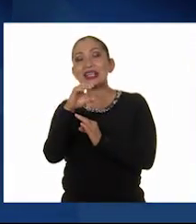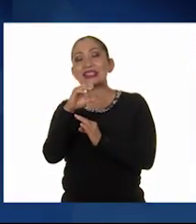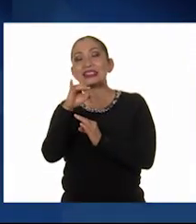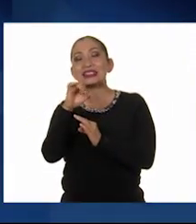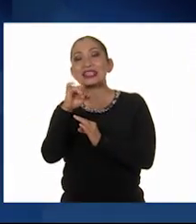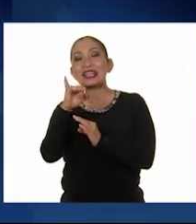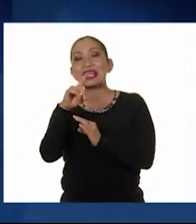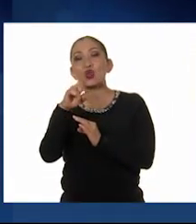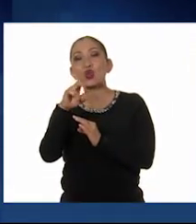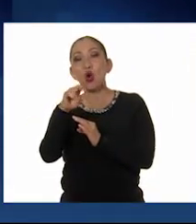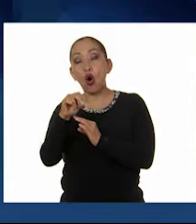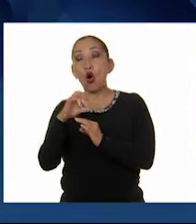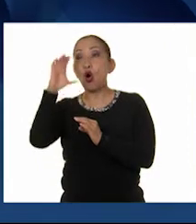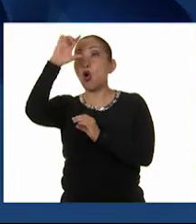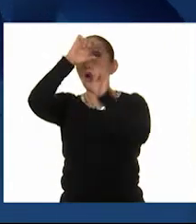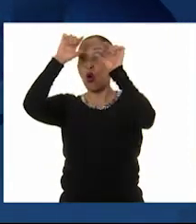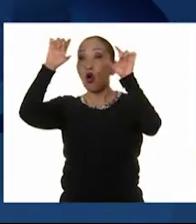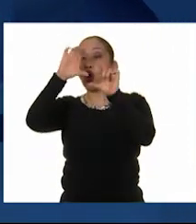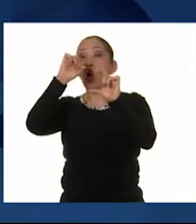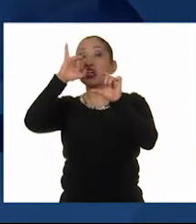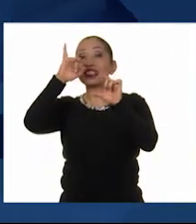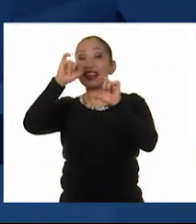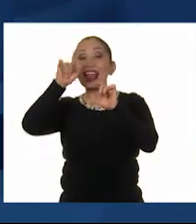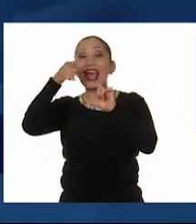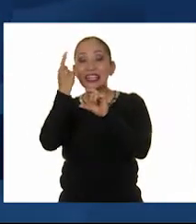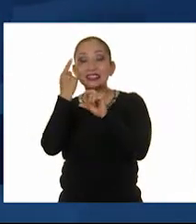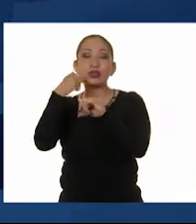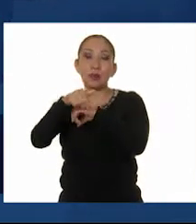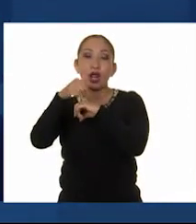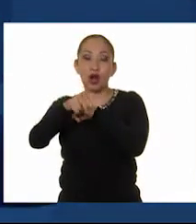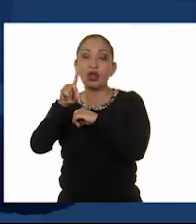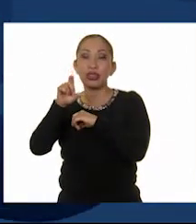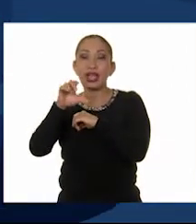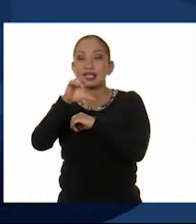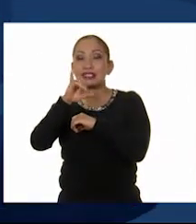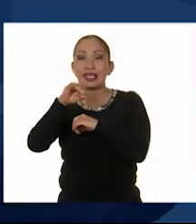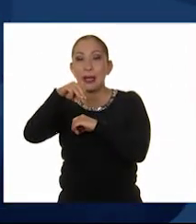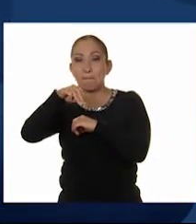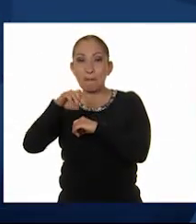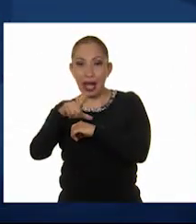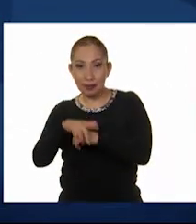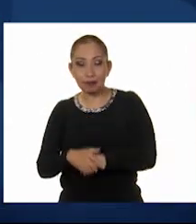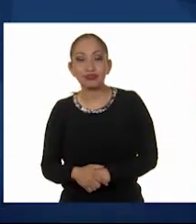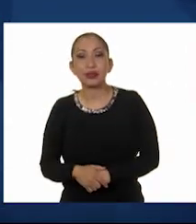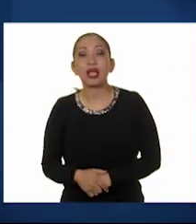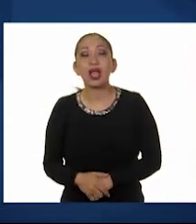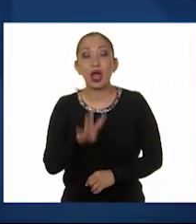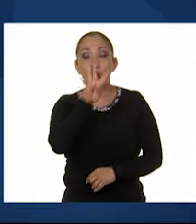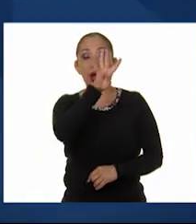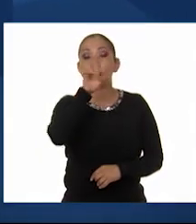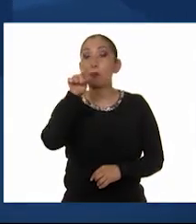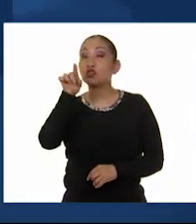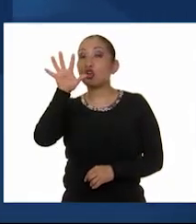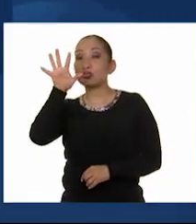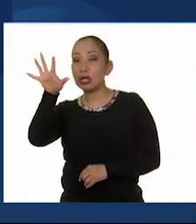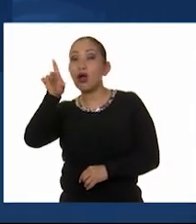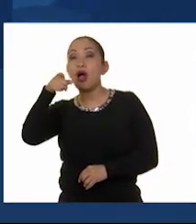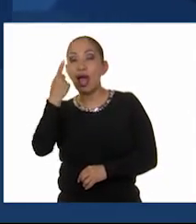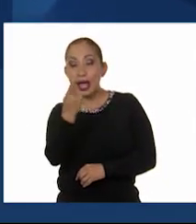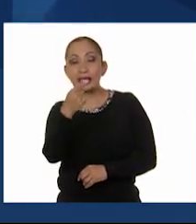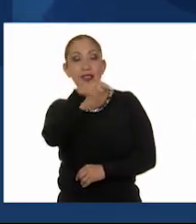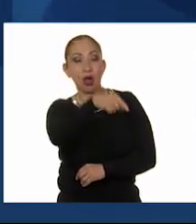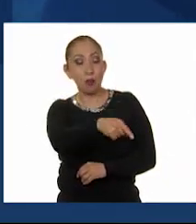que el cociente es una expresión decimal. Y también en este caso el 4.5 es